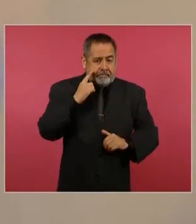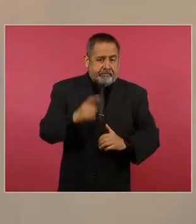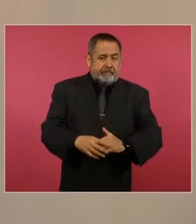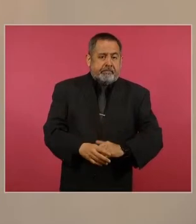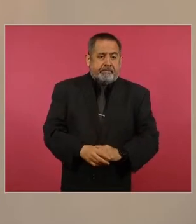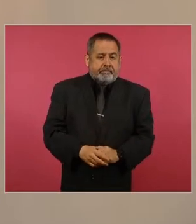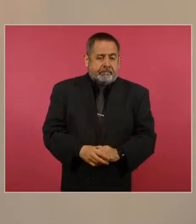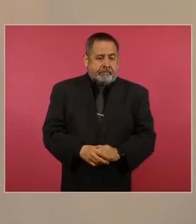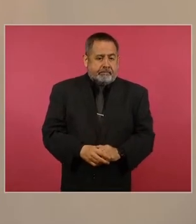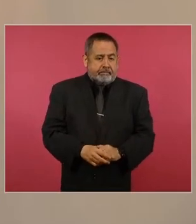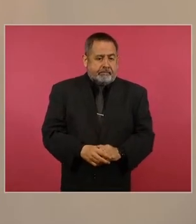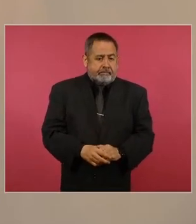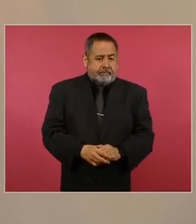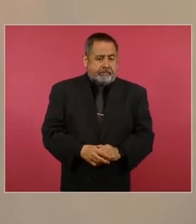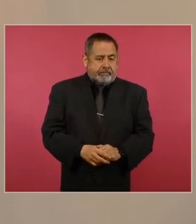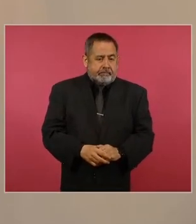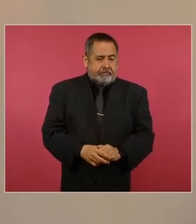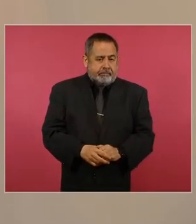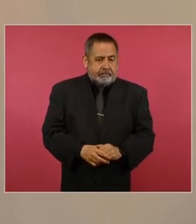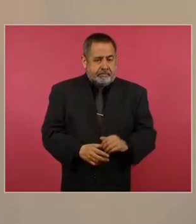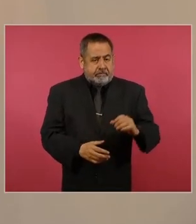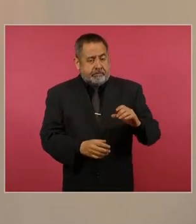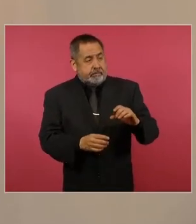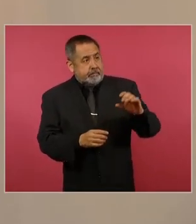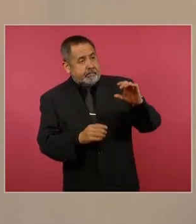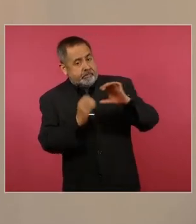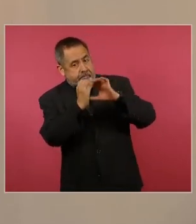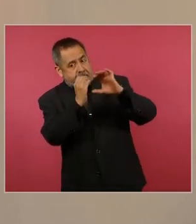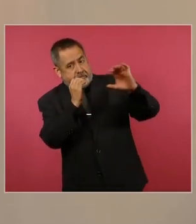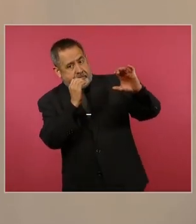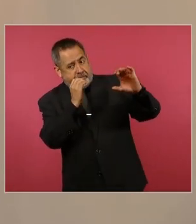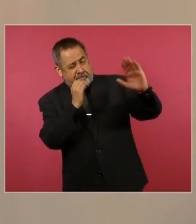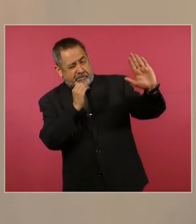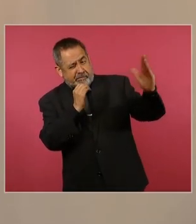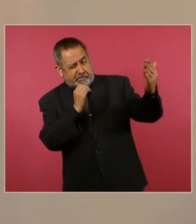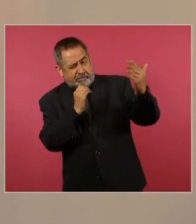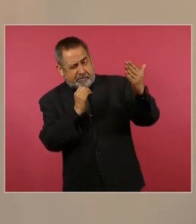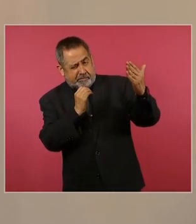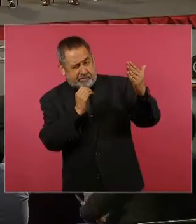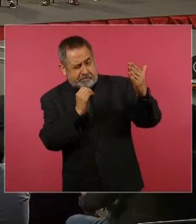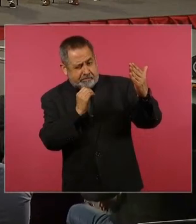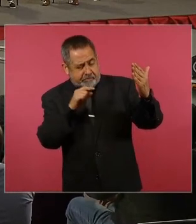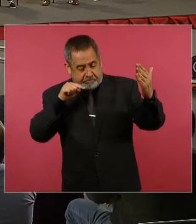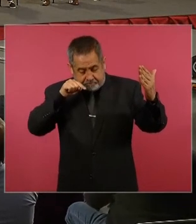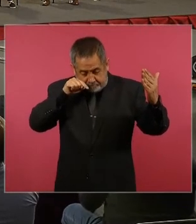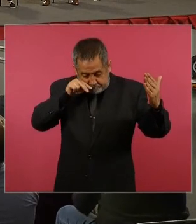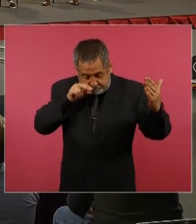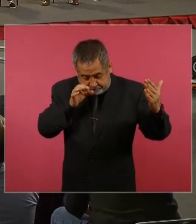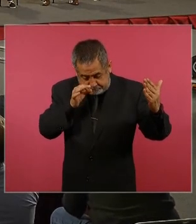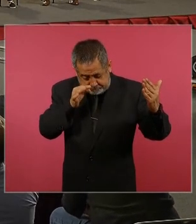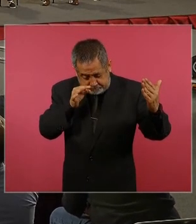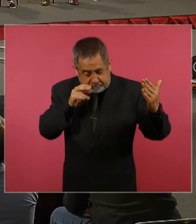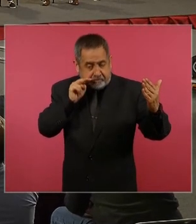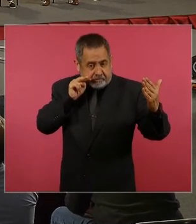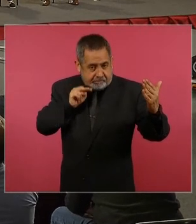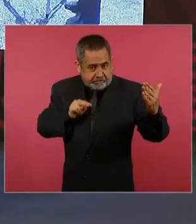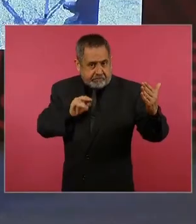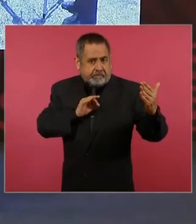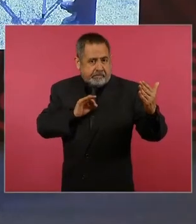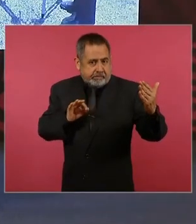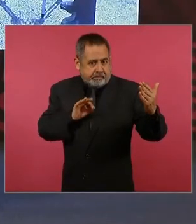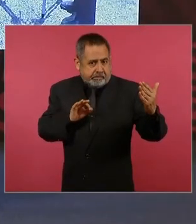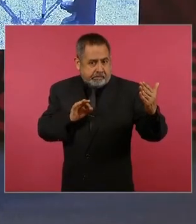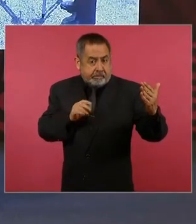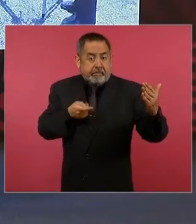y entonces se mira a través de aquí con este ocular. Como lo he fijado a